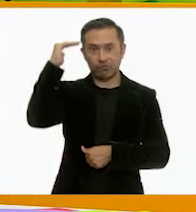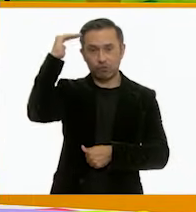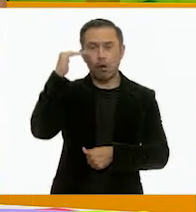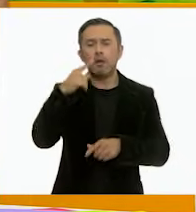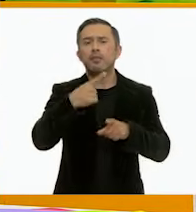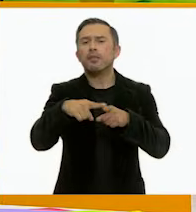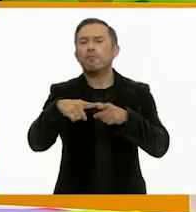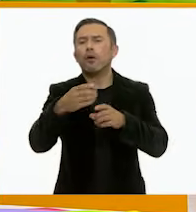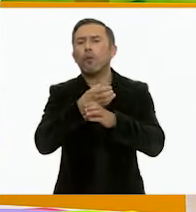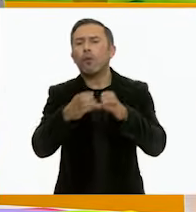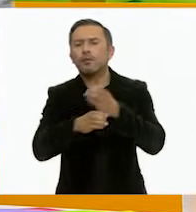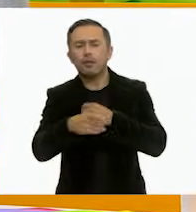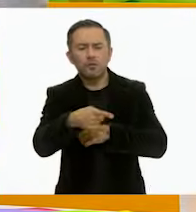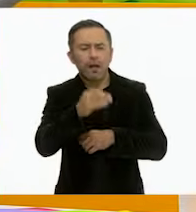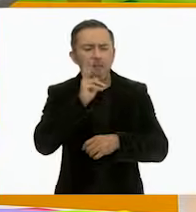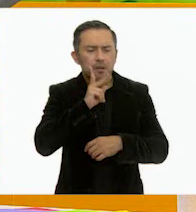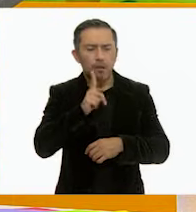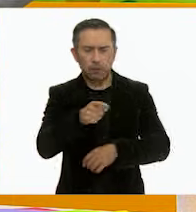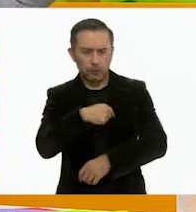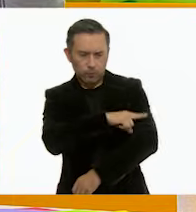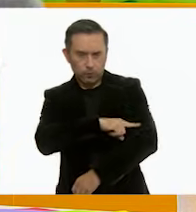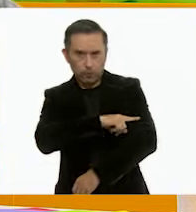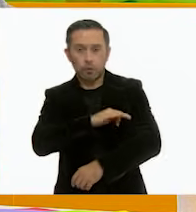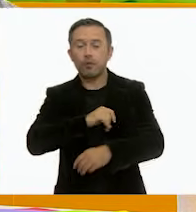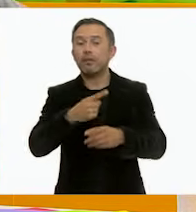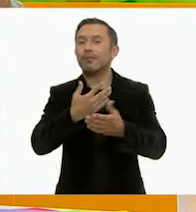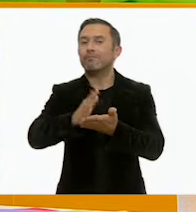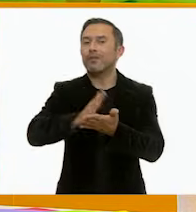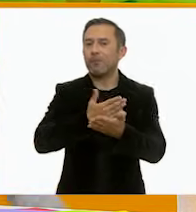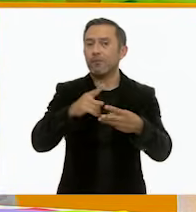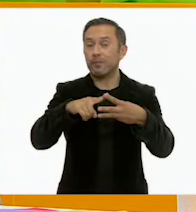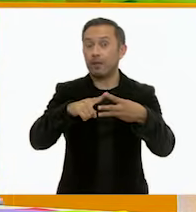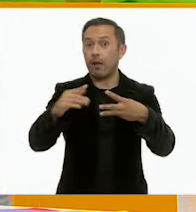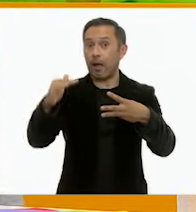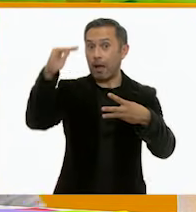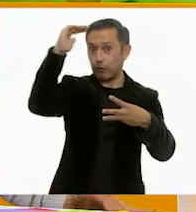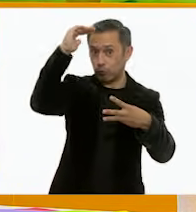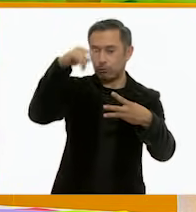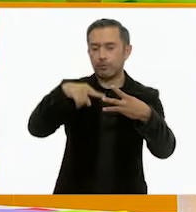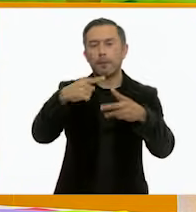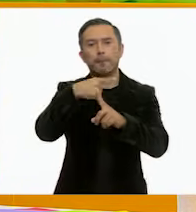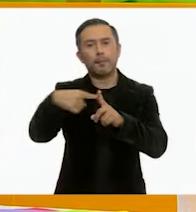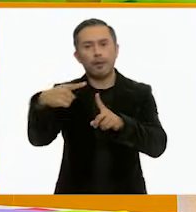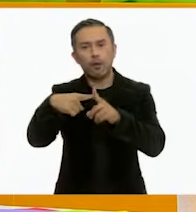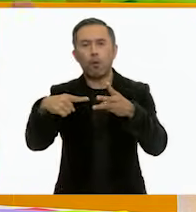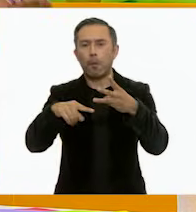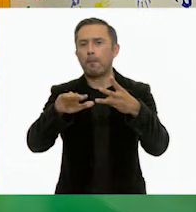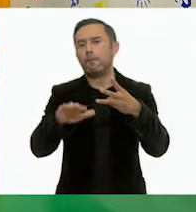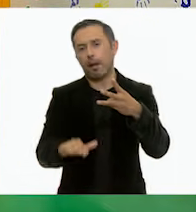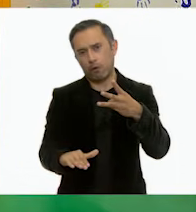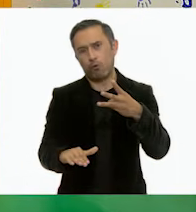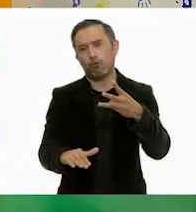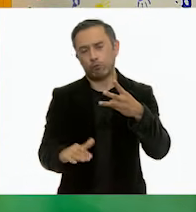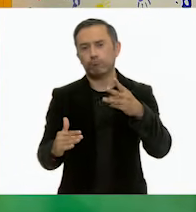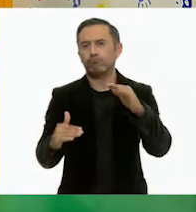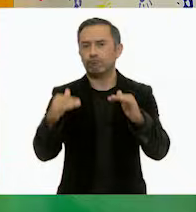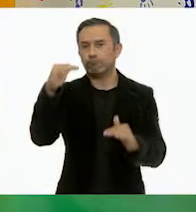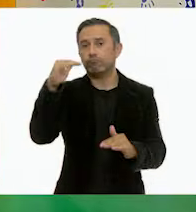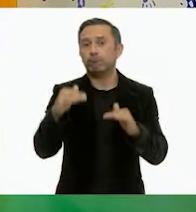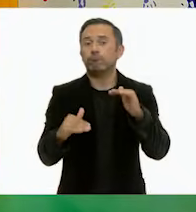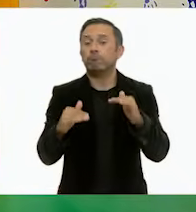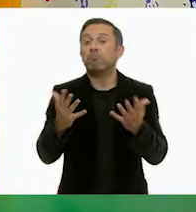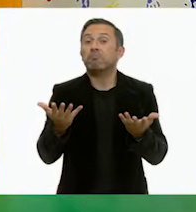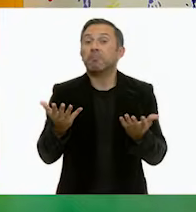y clasificarlos en altos, medianos o bajos, dependiendo del tamaño